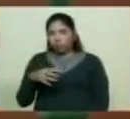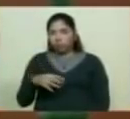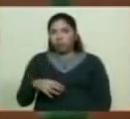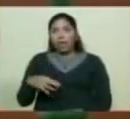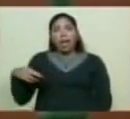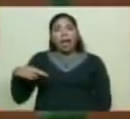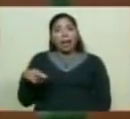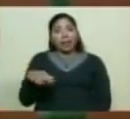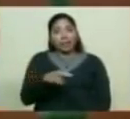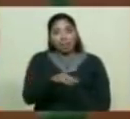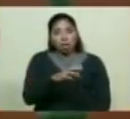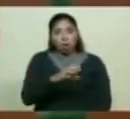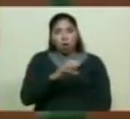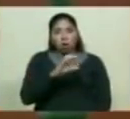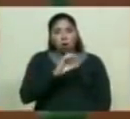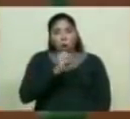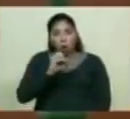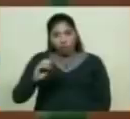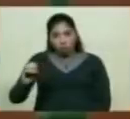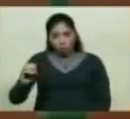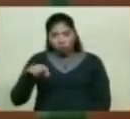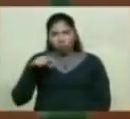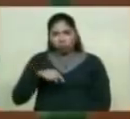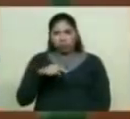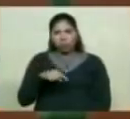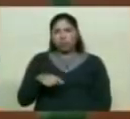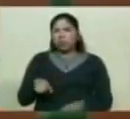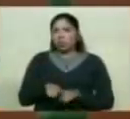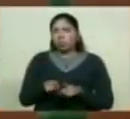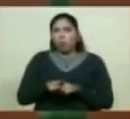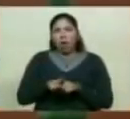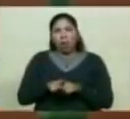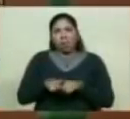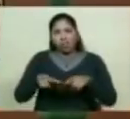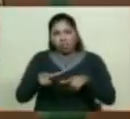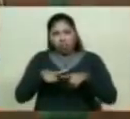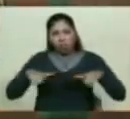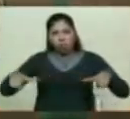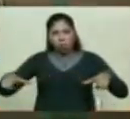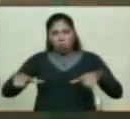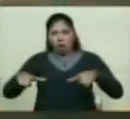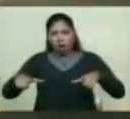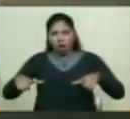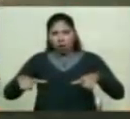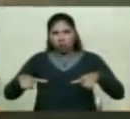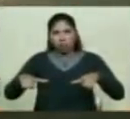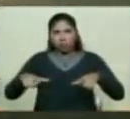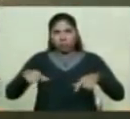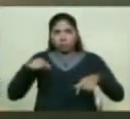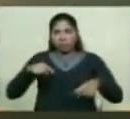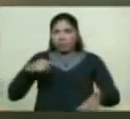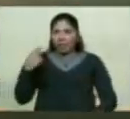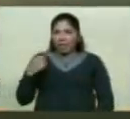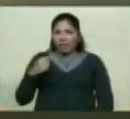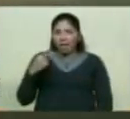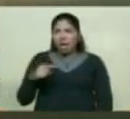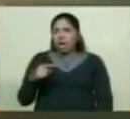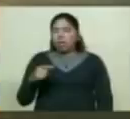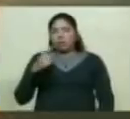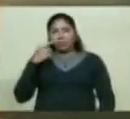orinoco son testigos de como bien lo decía el gobernador justo de un renacimiento de la